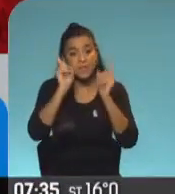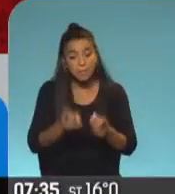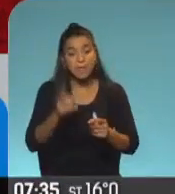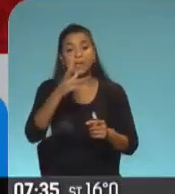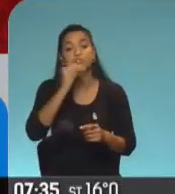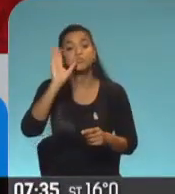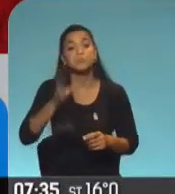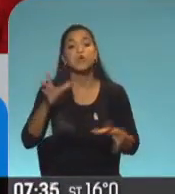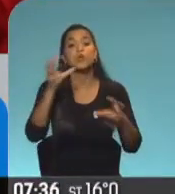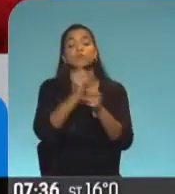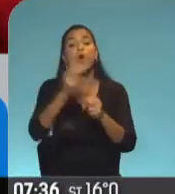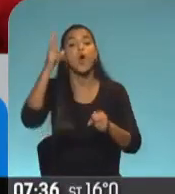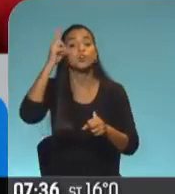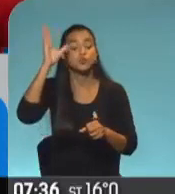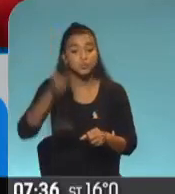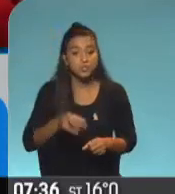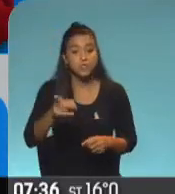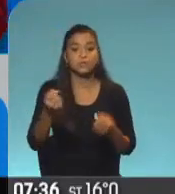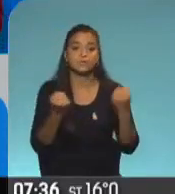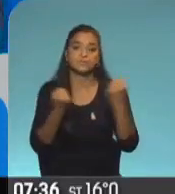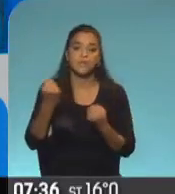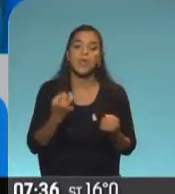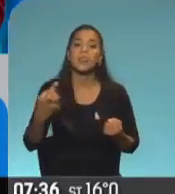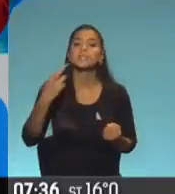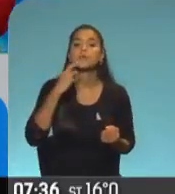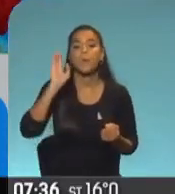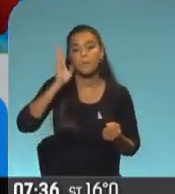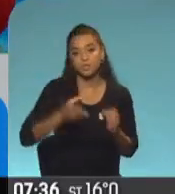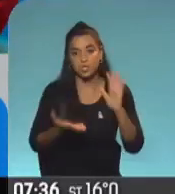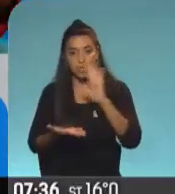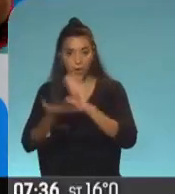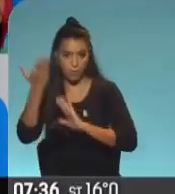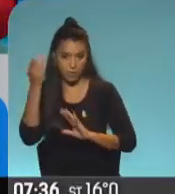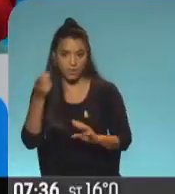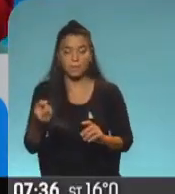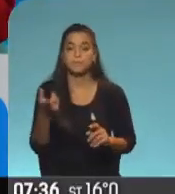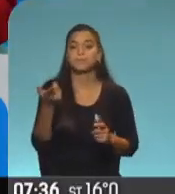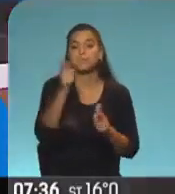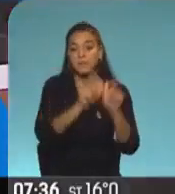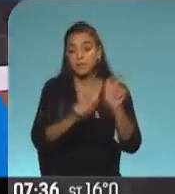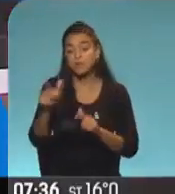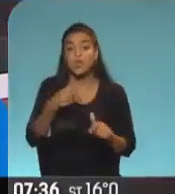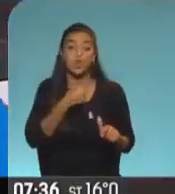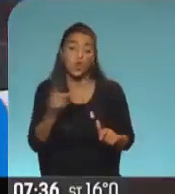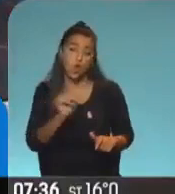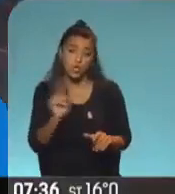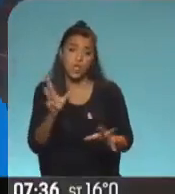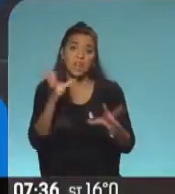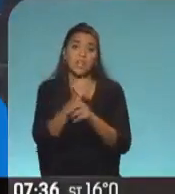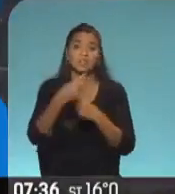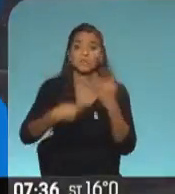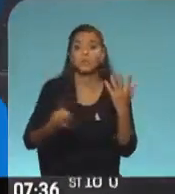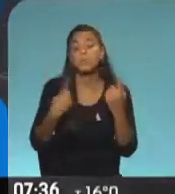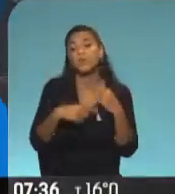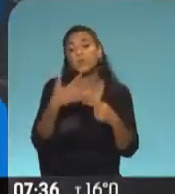14%, colectivos un 8% y los vehículos un 19%. La gente evita, Pablo, el transporte público, sí, claro, pero sí es